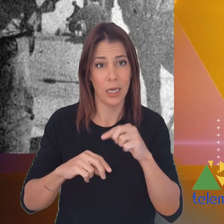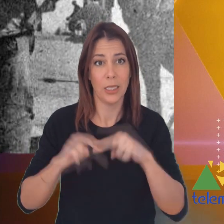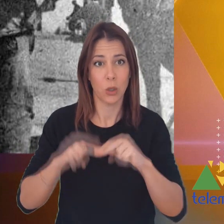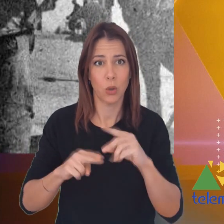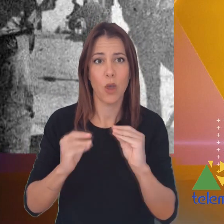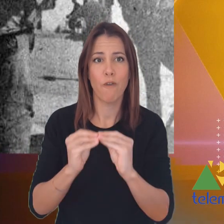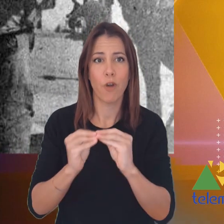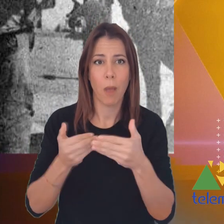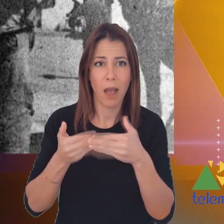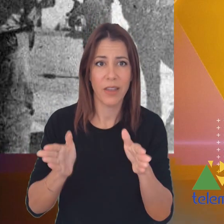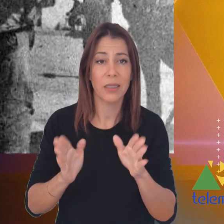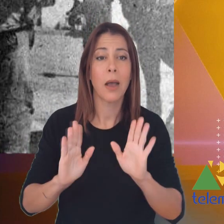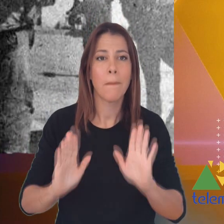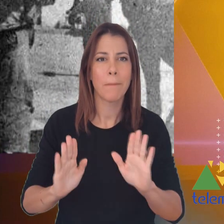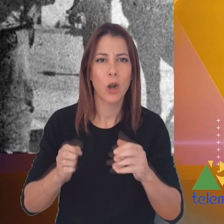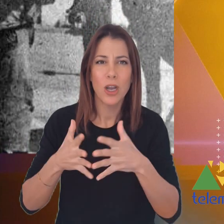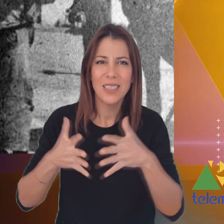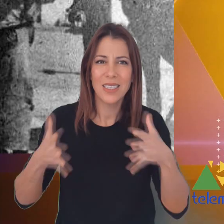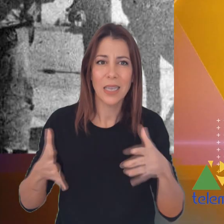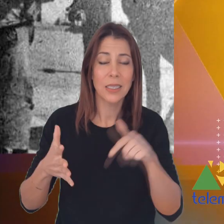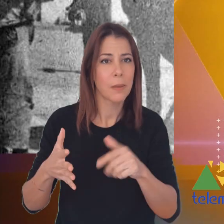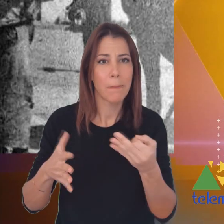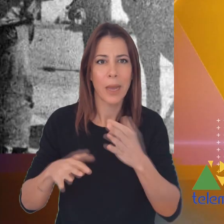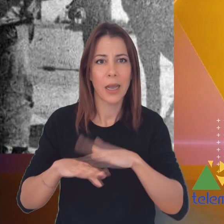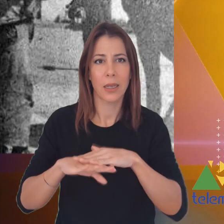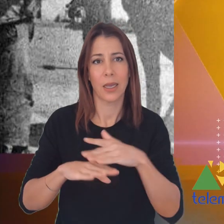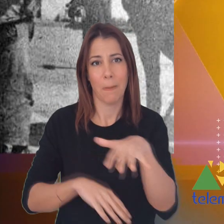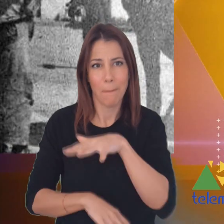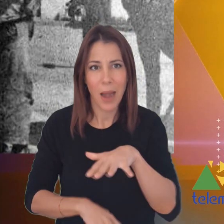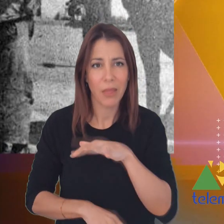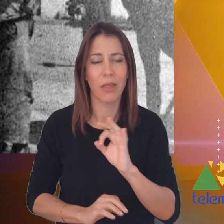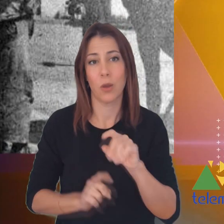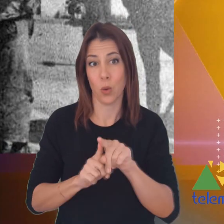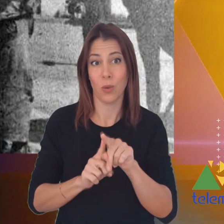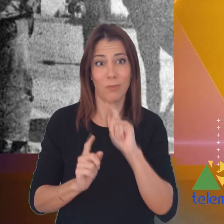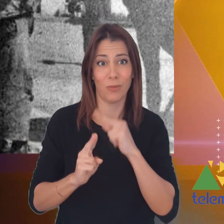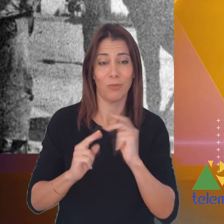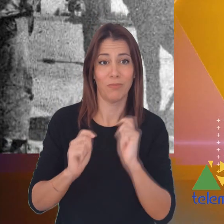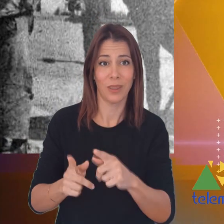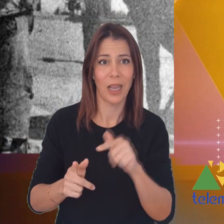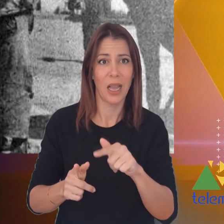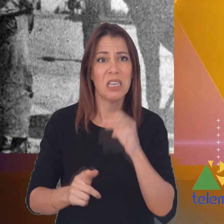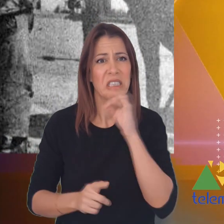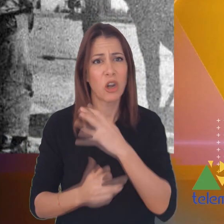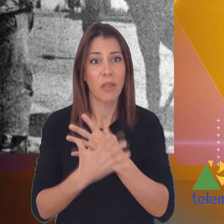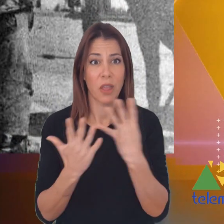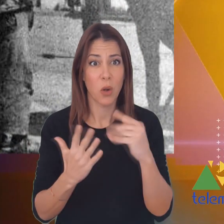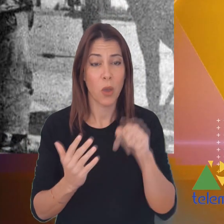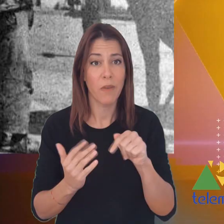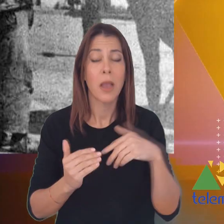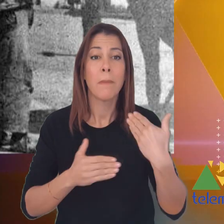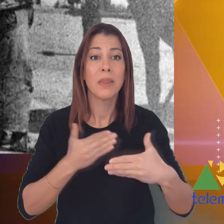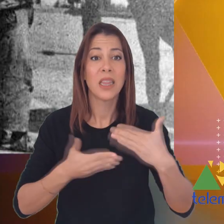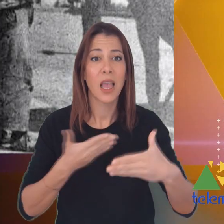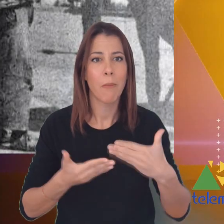tal, pero ya se le conforma como un espacio urbano, como una plaza. Debió estar en el siglo XIX y con el paso